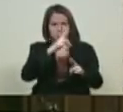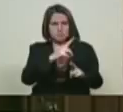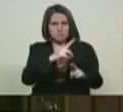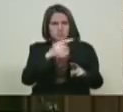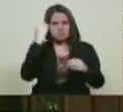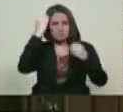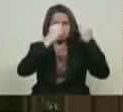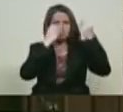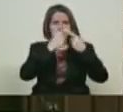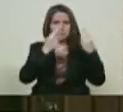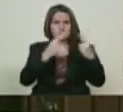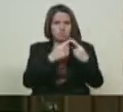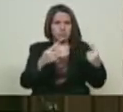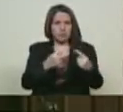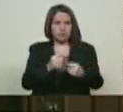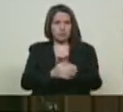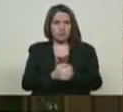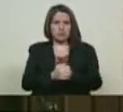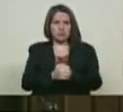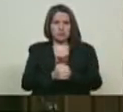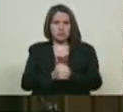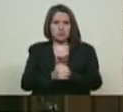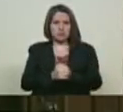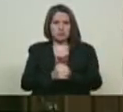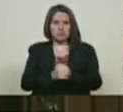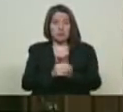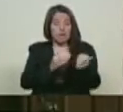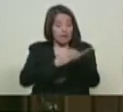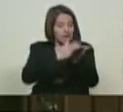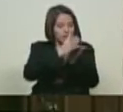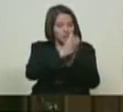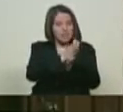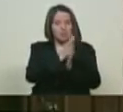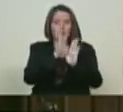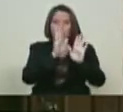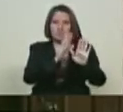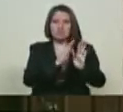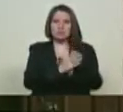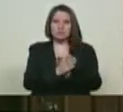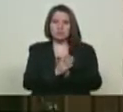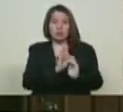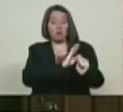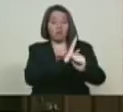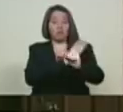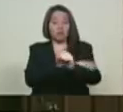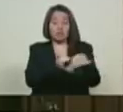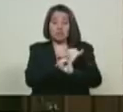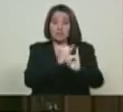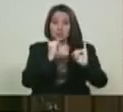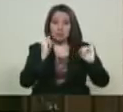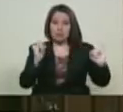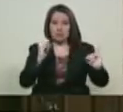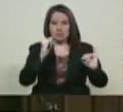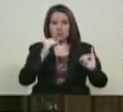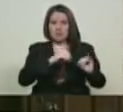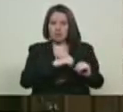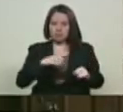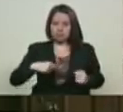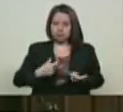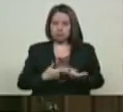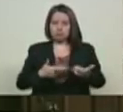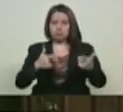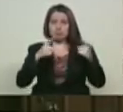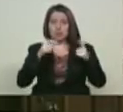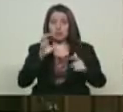diferente. Ese es el camino. Ese es el camino. Fortalecer la independencia, la soberanía de